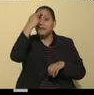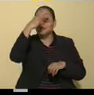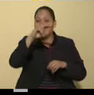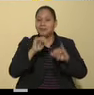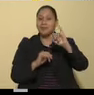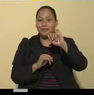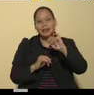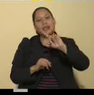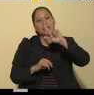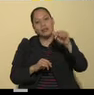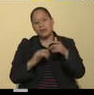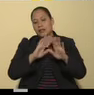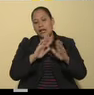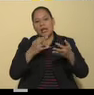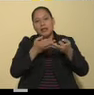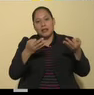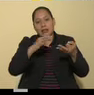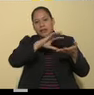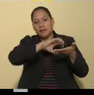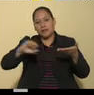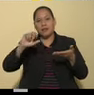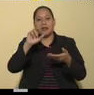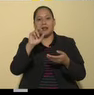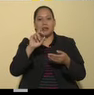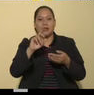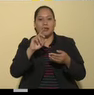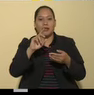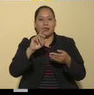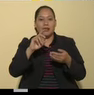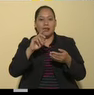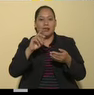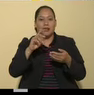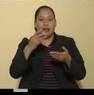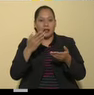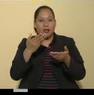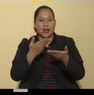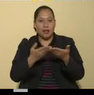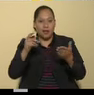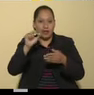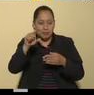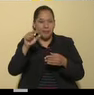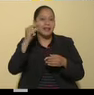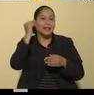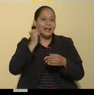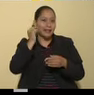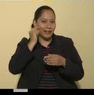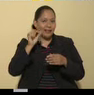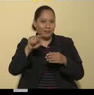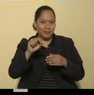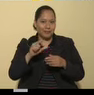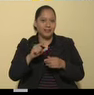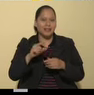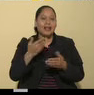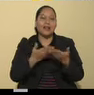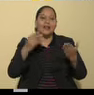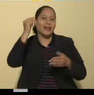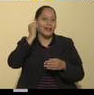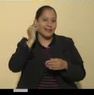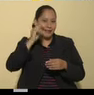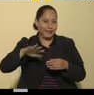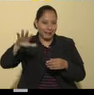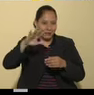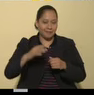ya después pasó a formar parte del estado que lleva su nombre, Guerrero. Bueno, pues